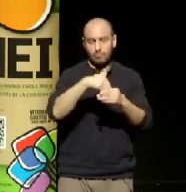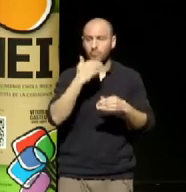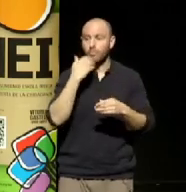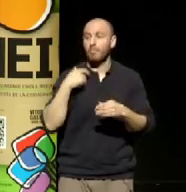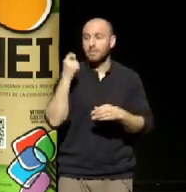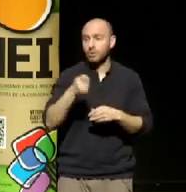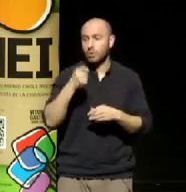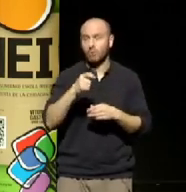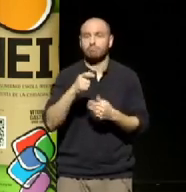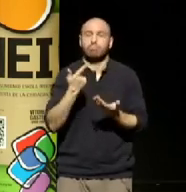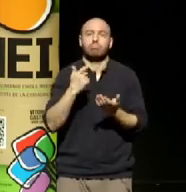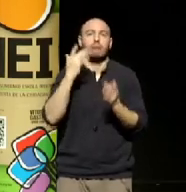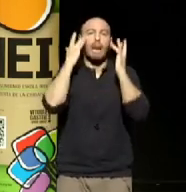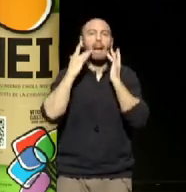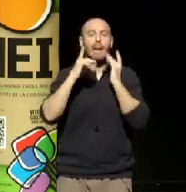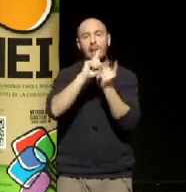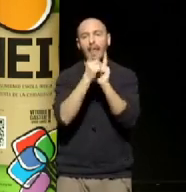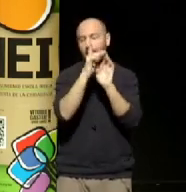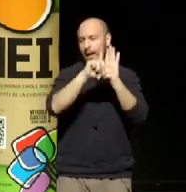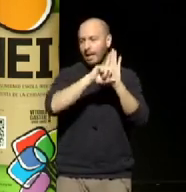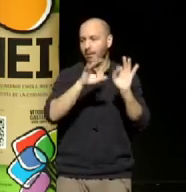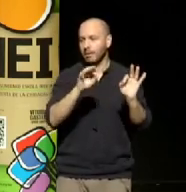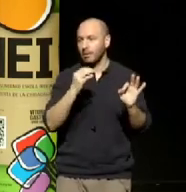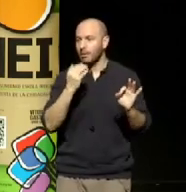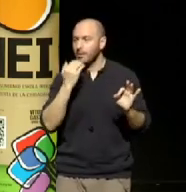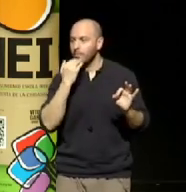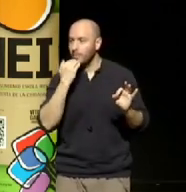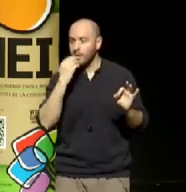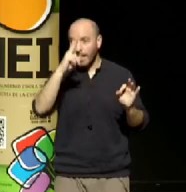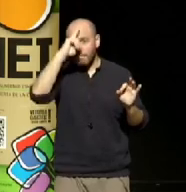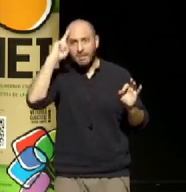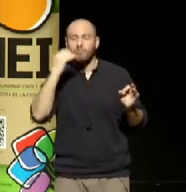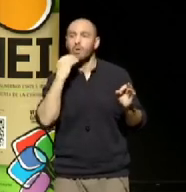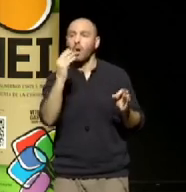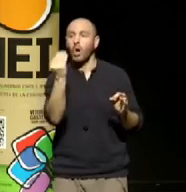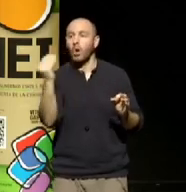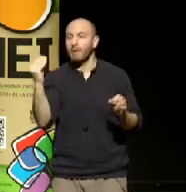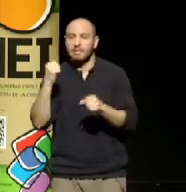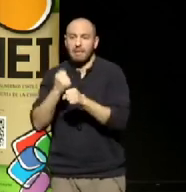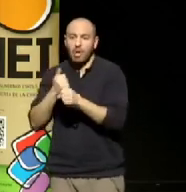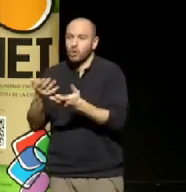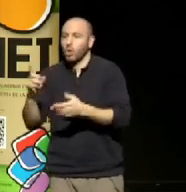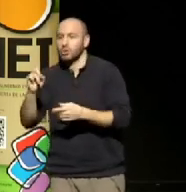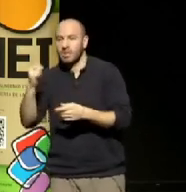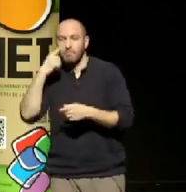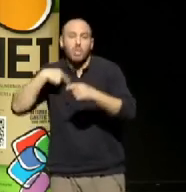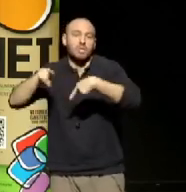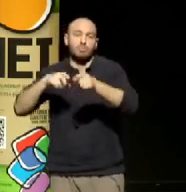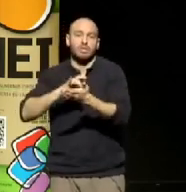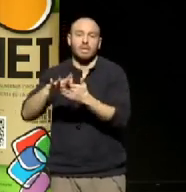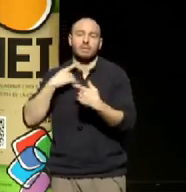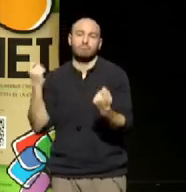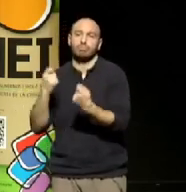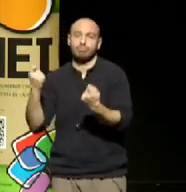y en Madrid los jóvenes no tendrán donde caerse muerto, pero el abono transporte para un jubilado gratis. Aunque el jubilado cobre